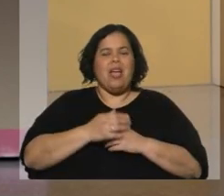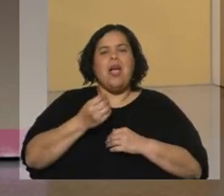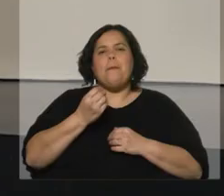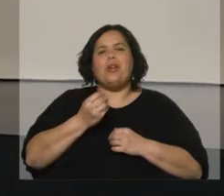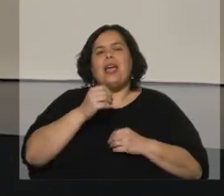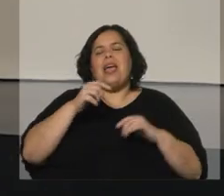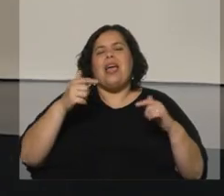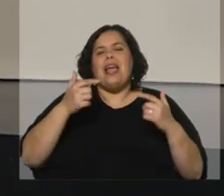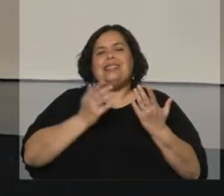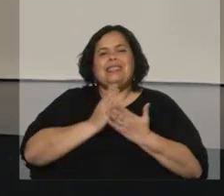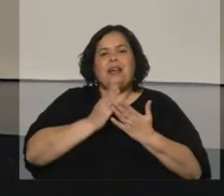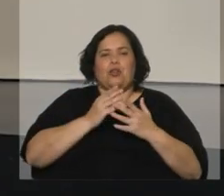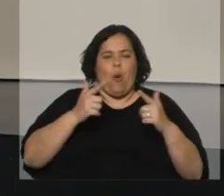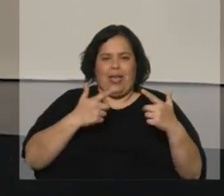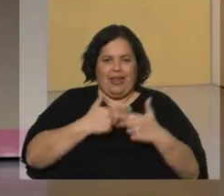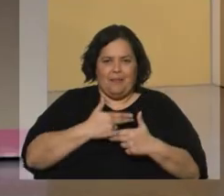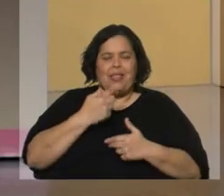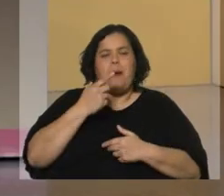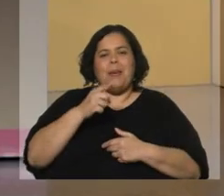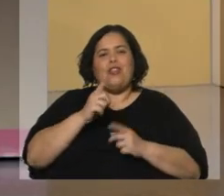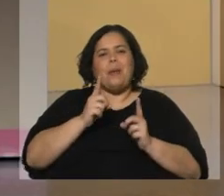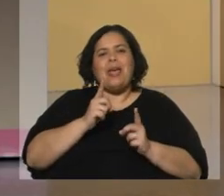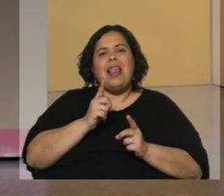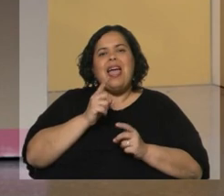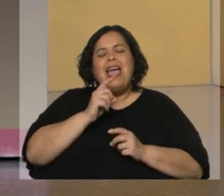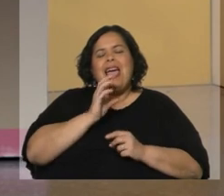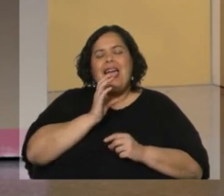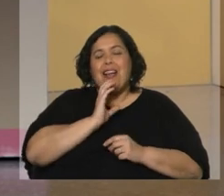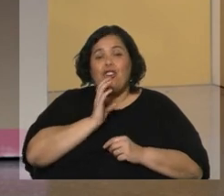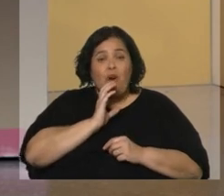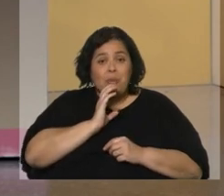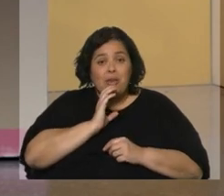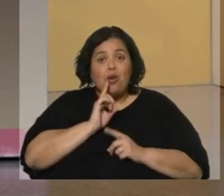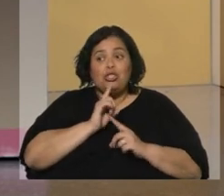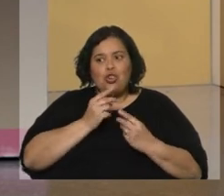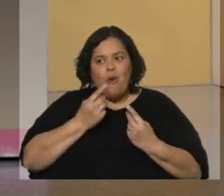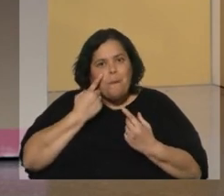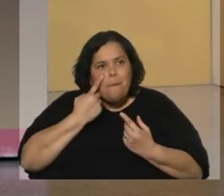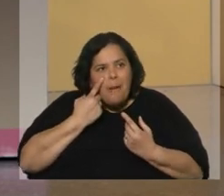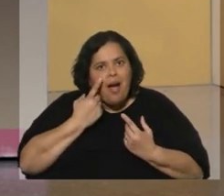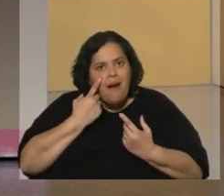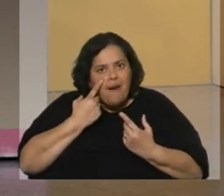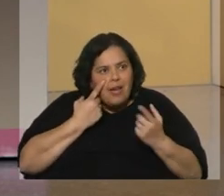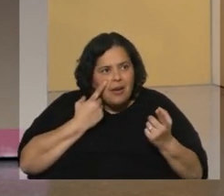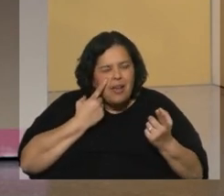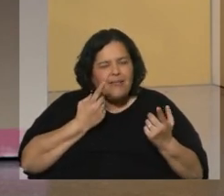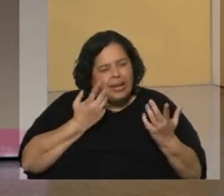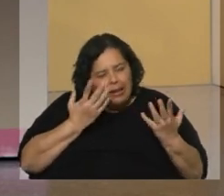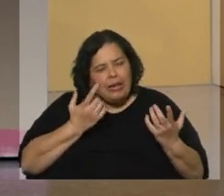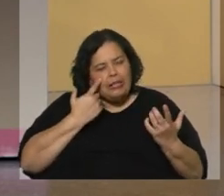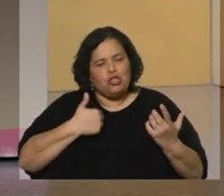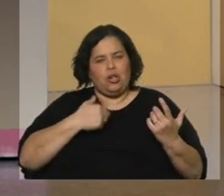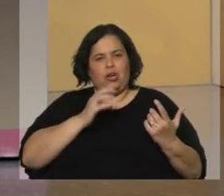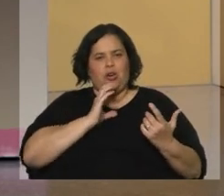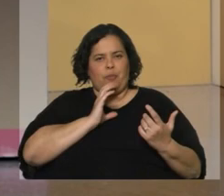el más gracioso no tiene límites también pero el humor cuanto menos lo intentes cuando yo menos te lea que vos Me estás intentando hacer